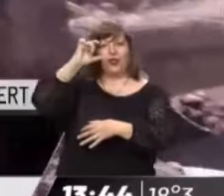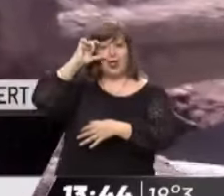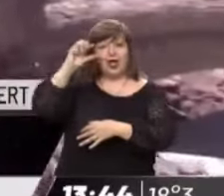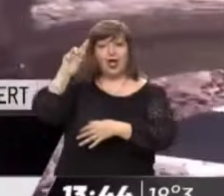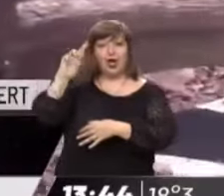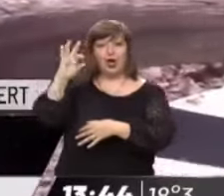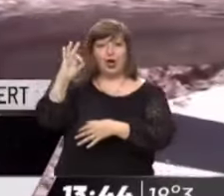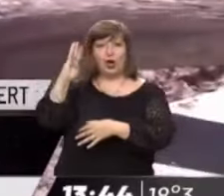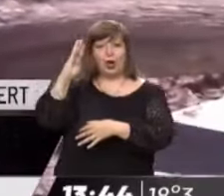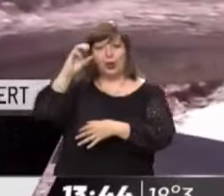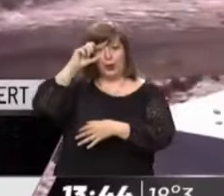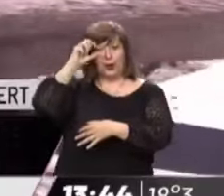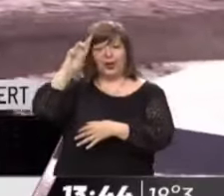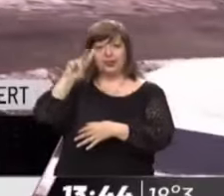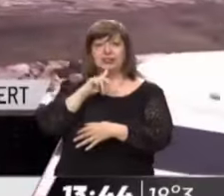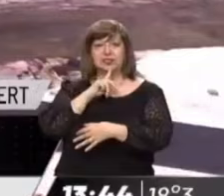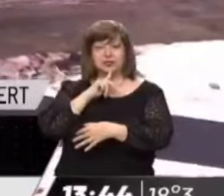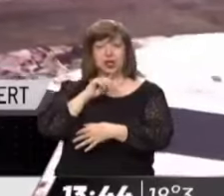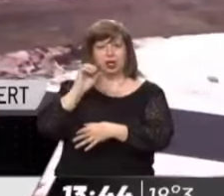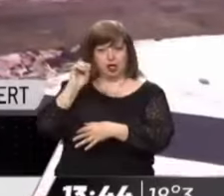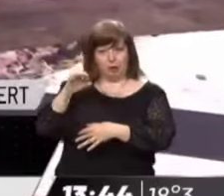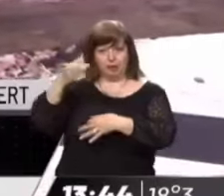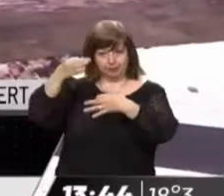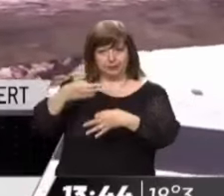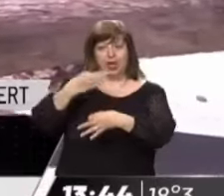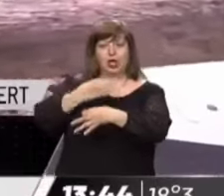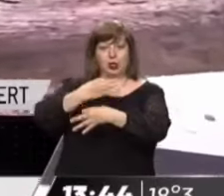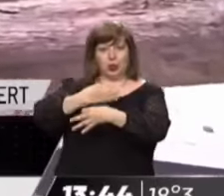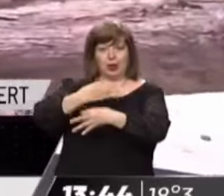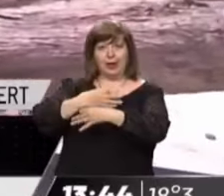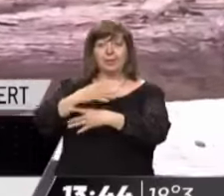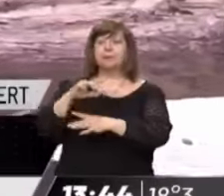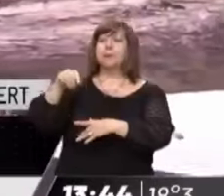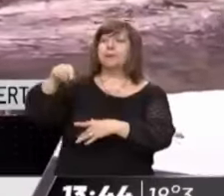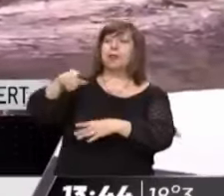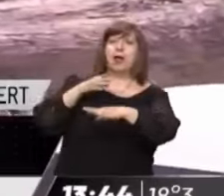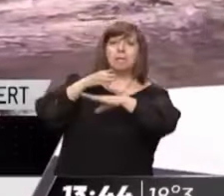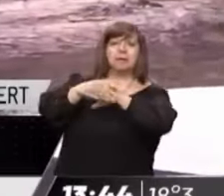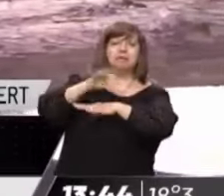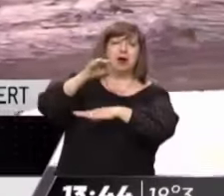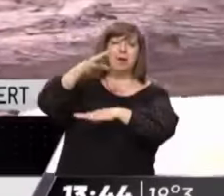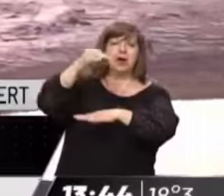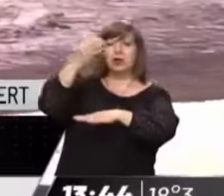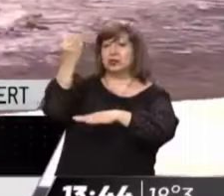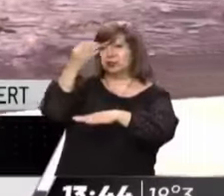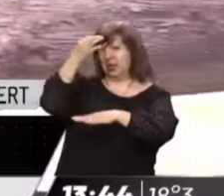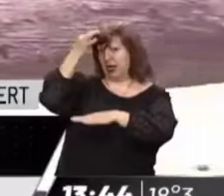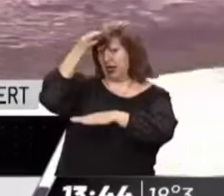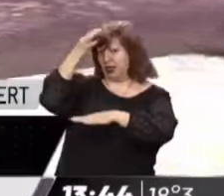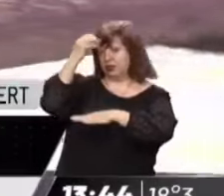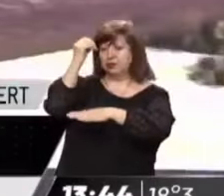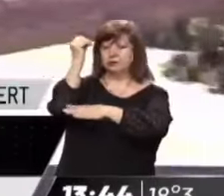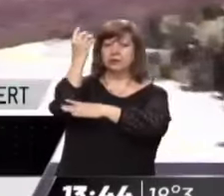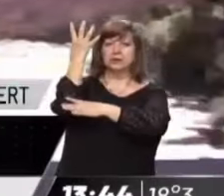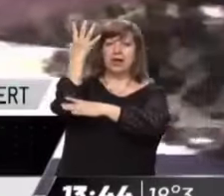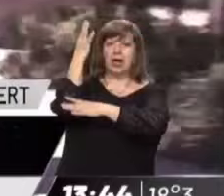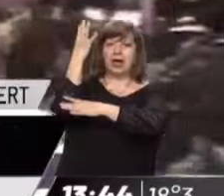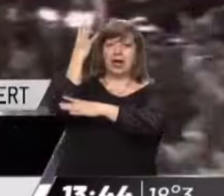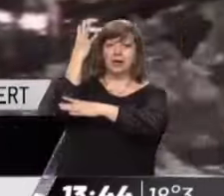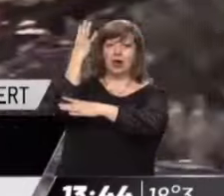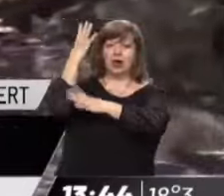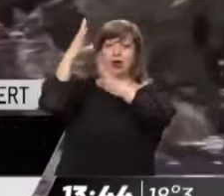arrancó lo arrancó el viento Sonda Esto fue cerca de la medianoche a las 12 tiene aproximadamente 30